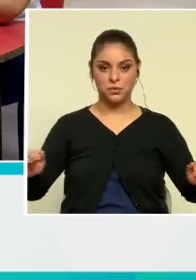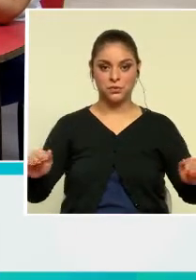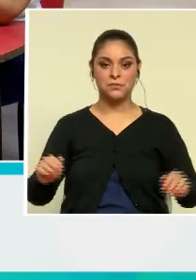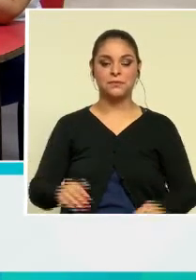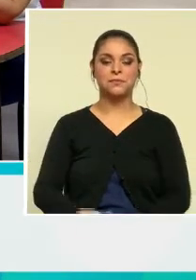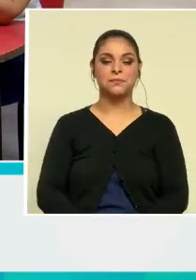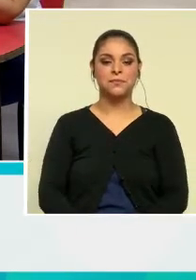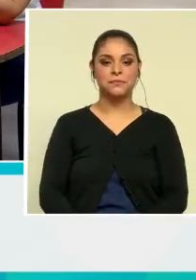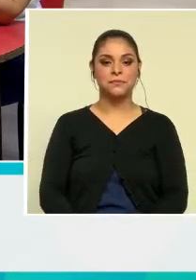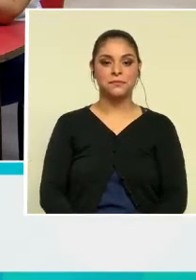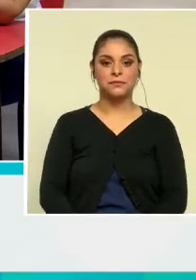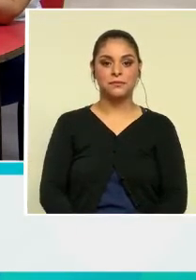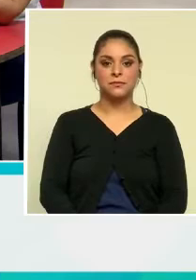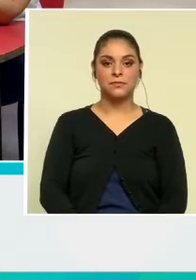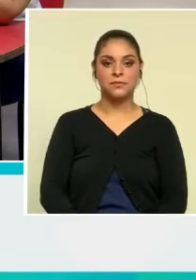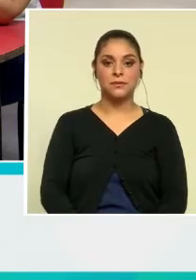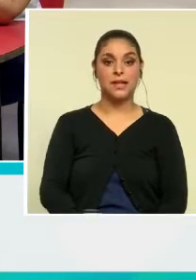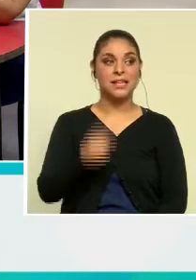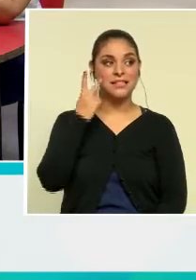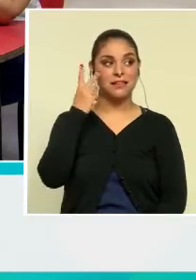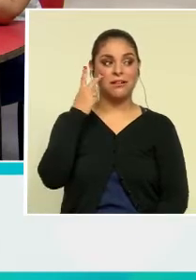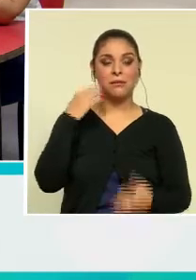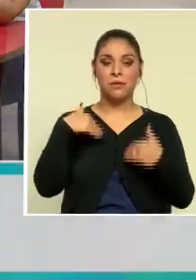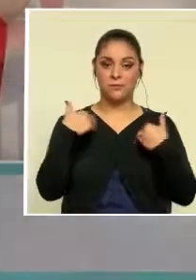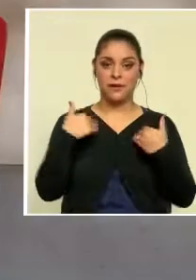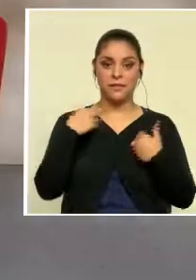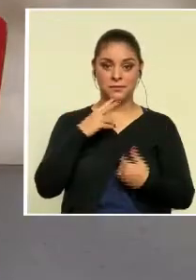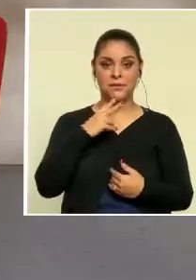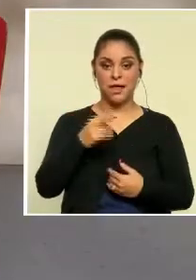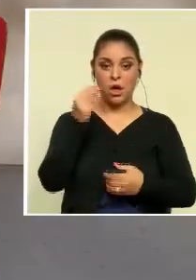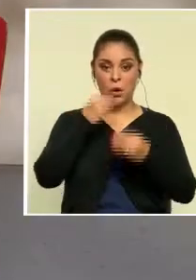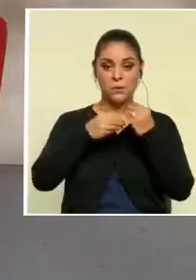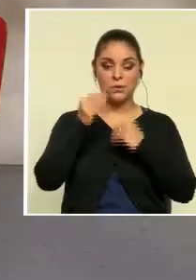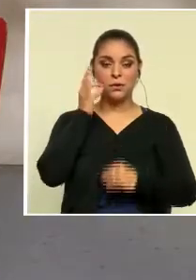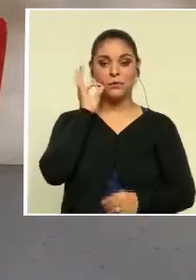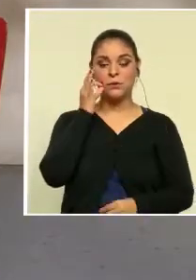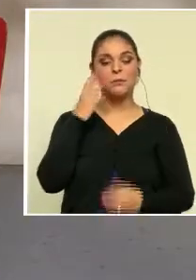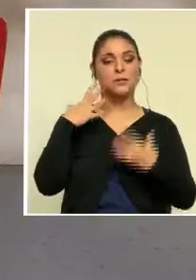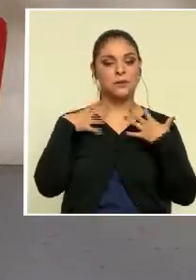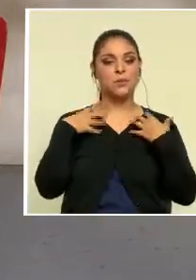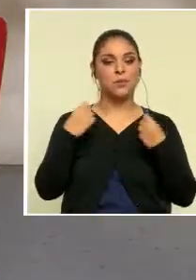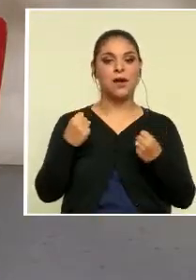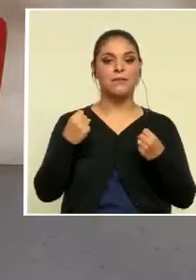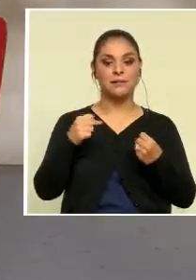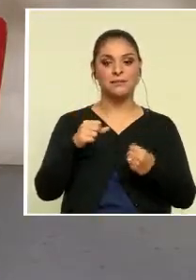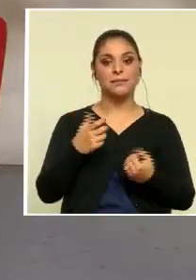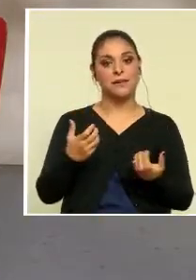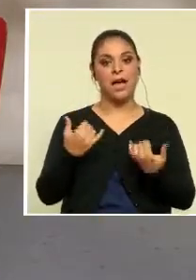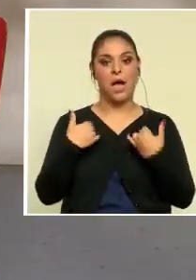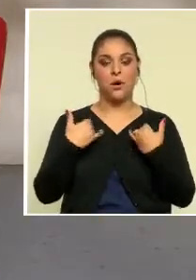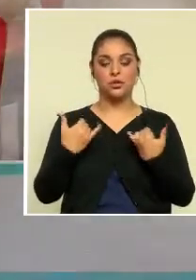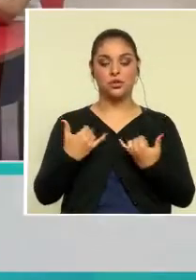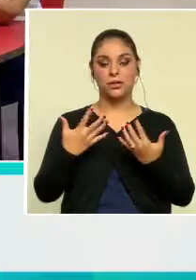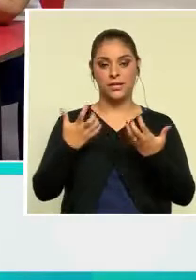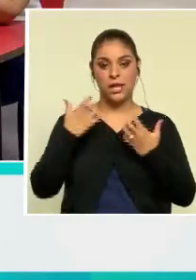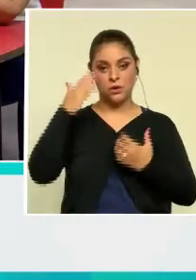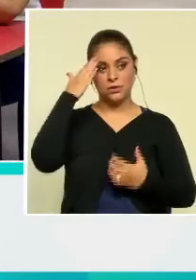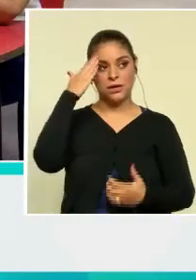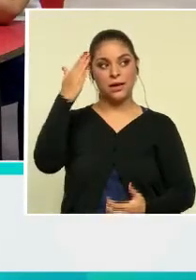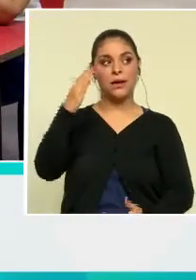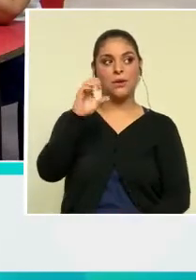matisse y se ve y se ve súper feliz verdad comiendo mundo esto es muy saludable es genial en yo también quiero saludar a